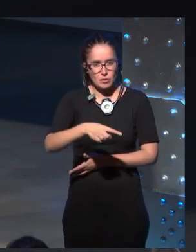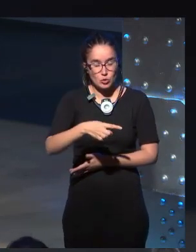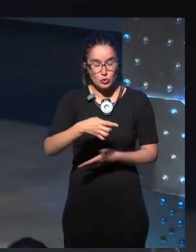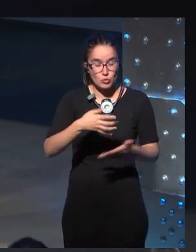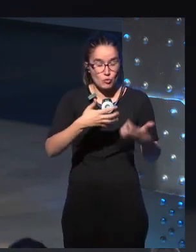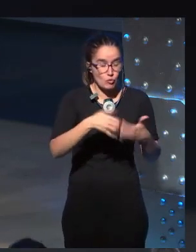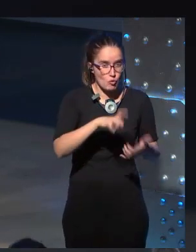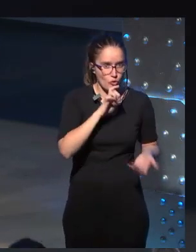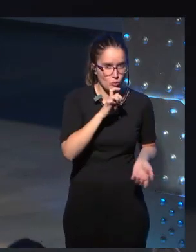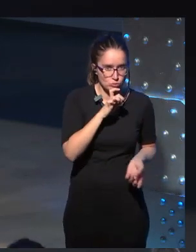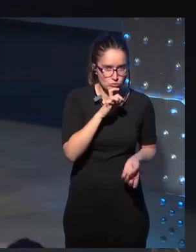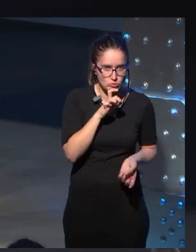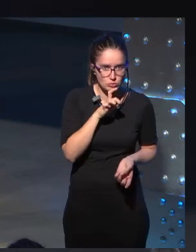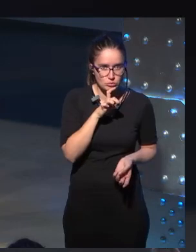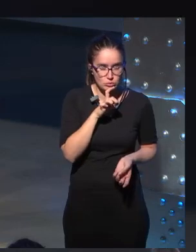cómo funciona,